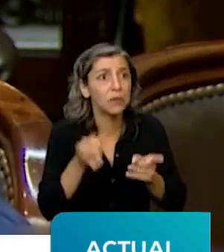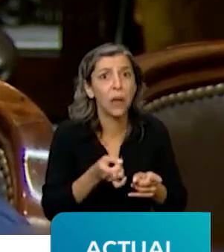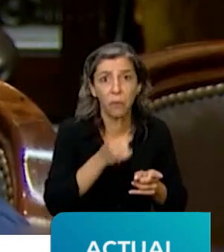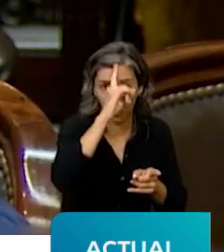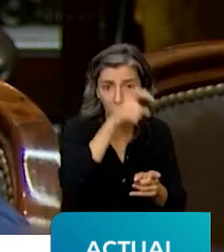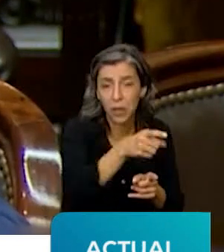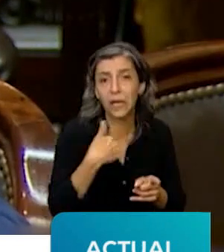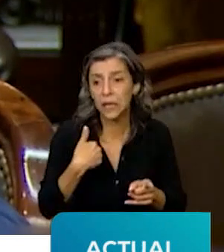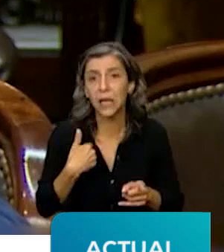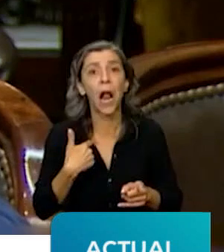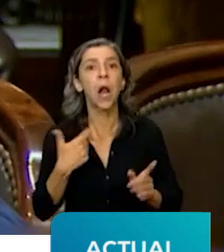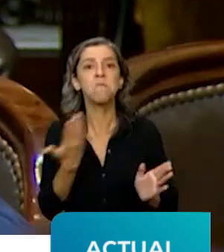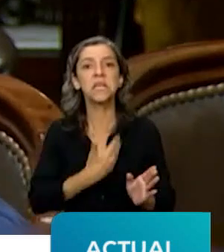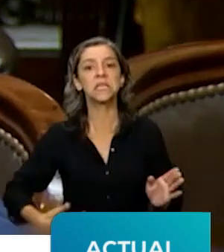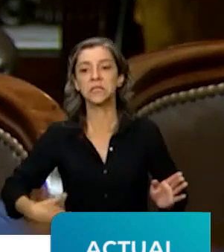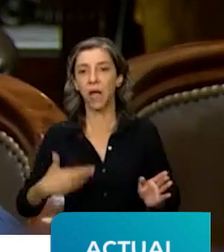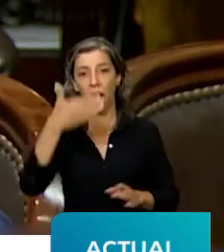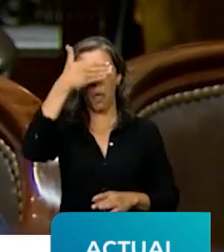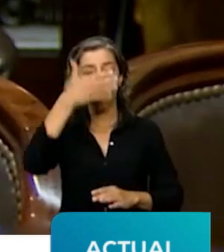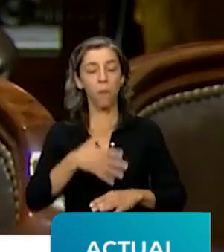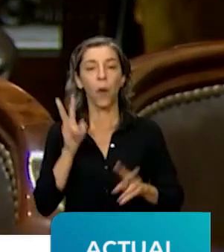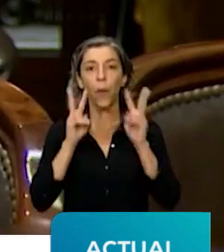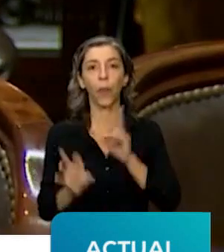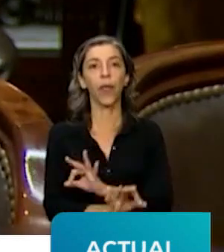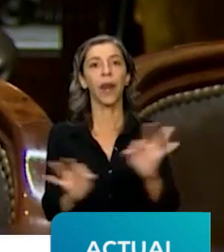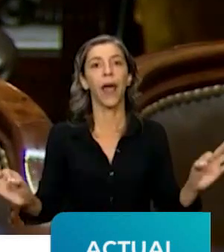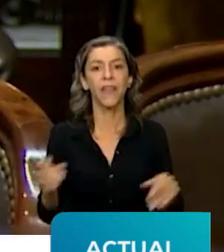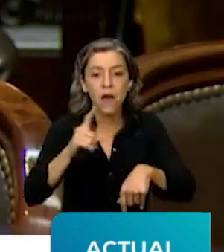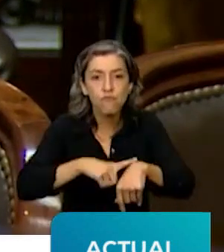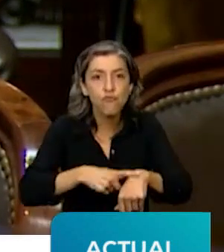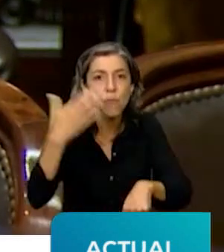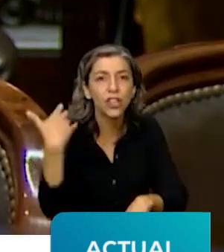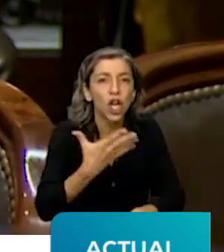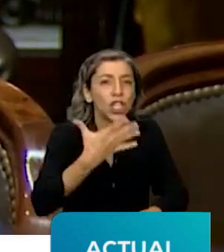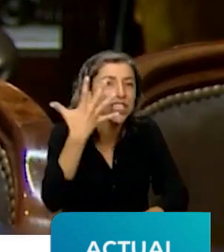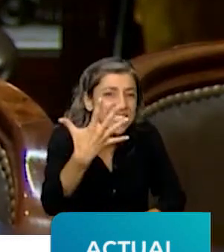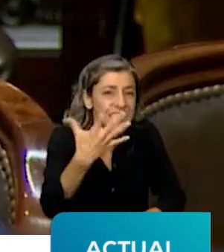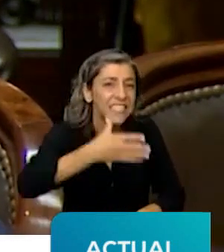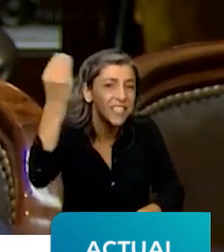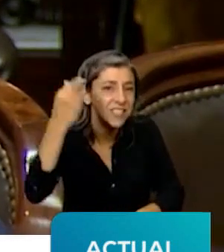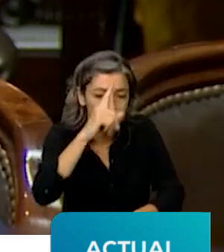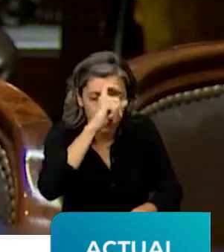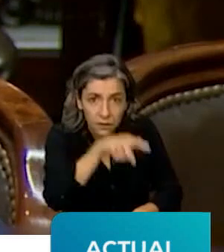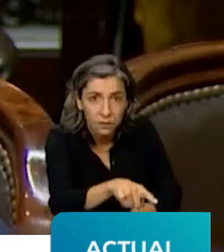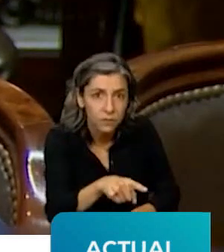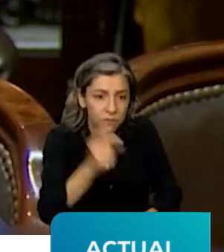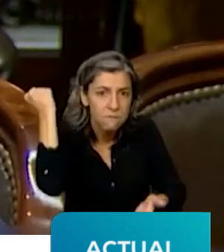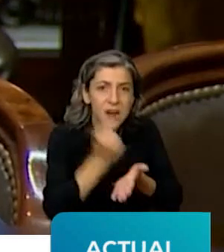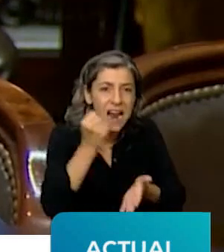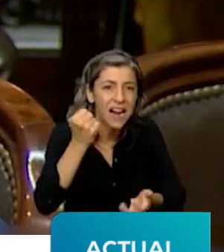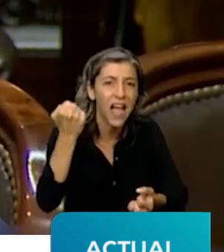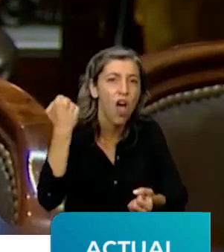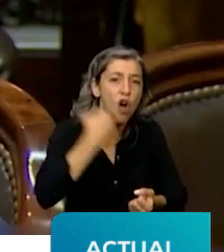en cuenta. En esas 5 veces que entró por traumatismos, nunca se dio una